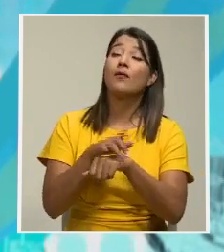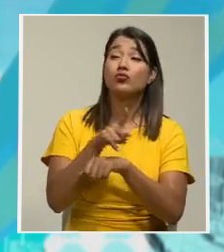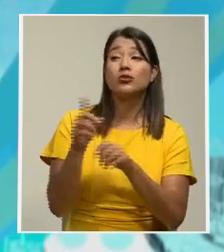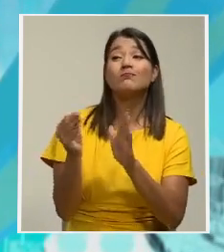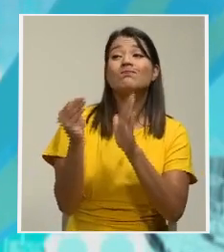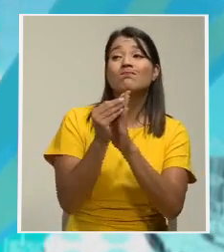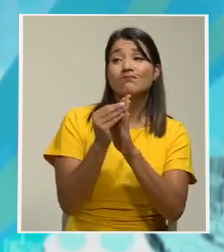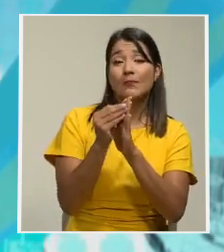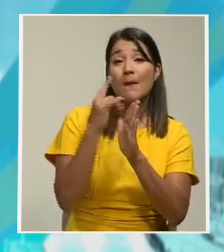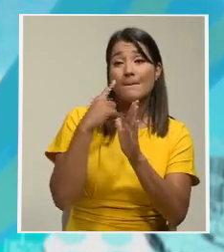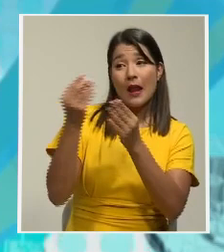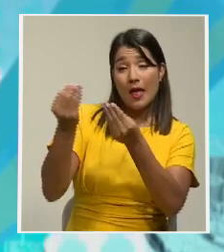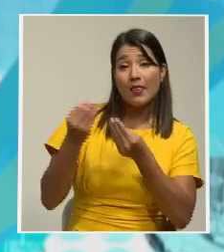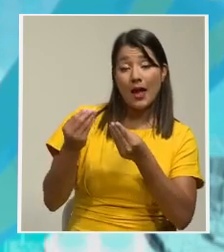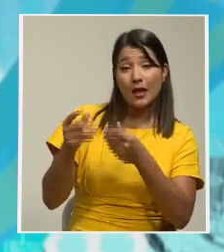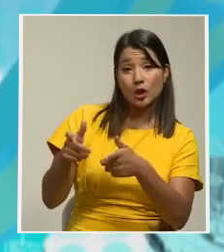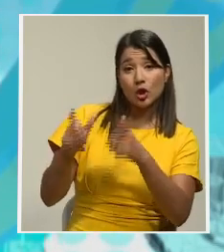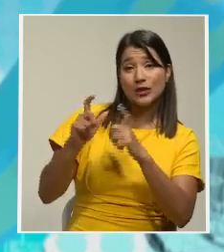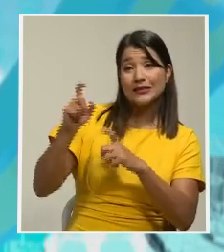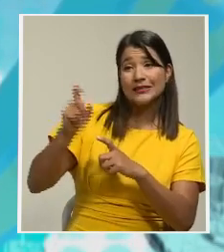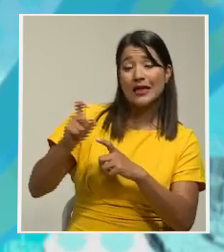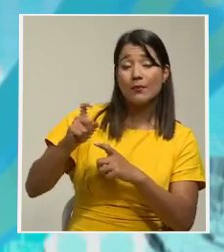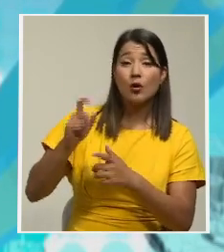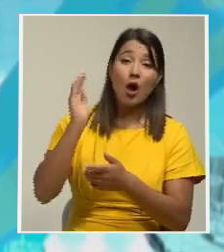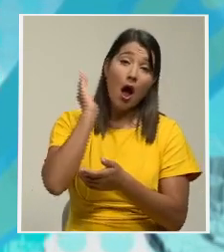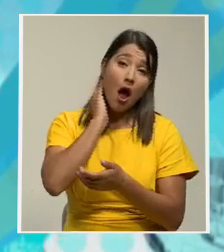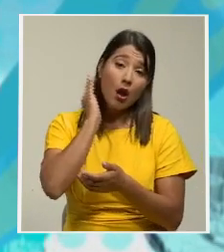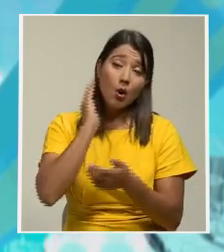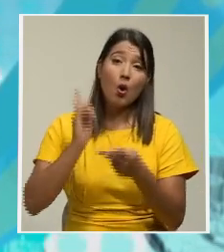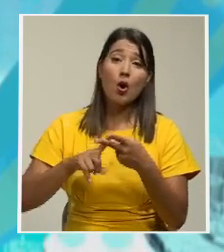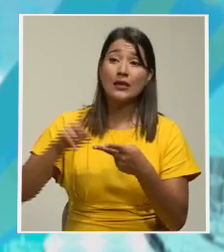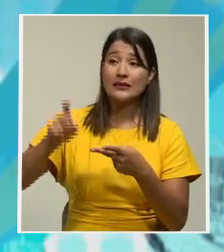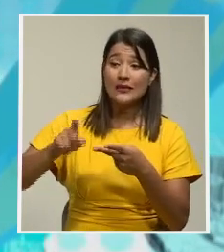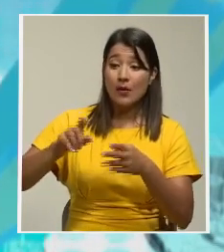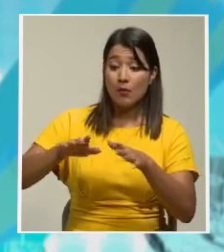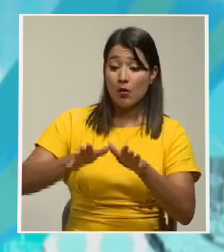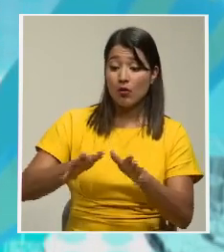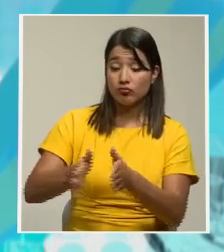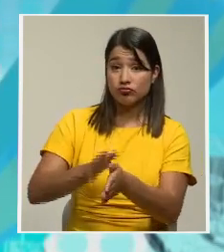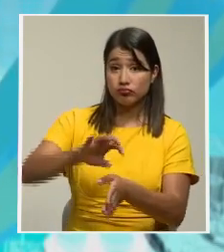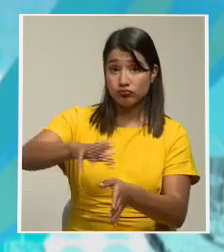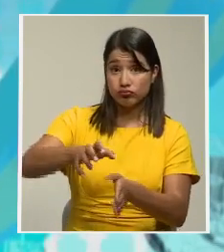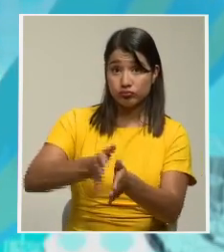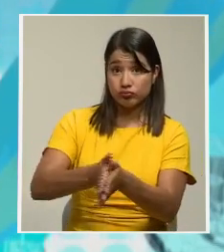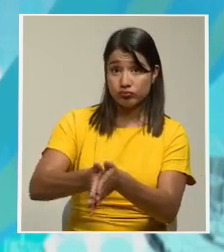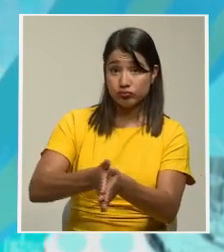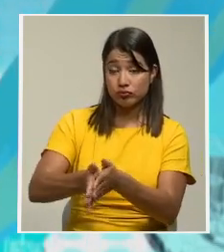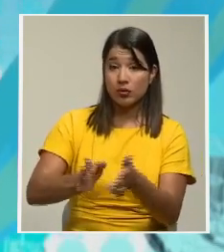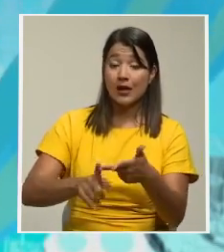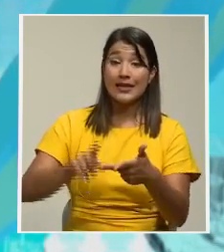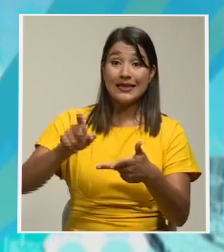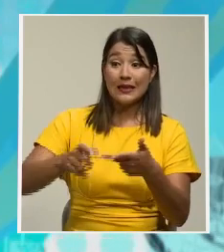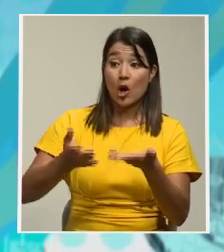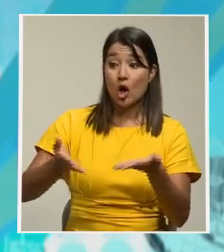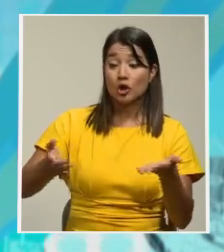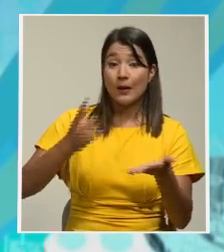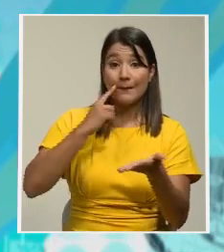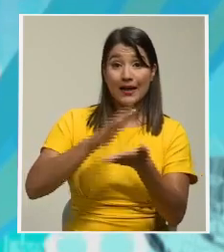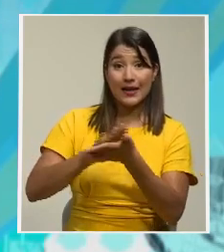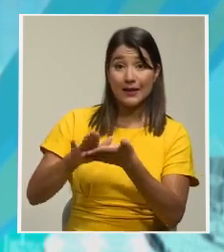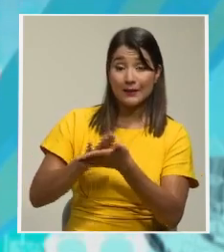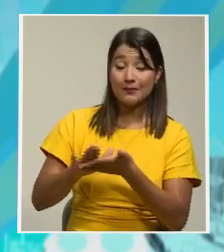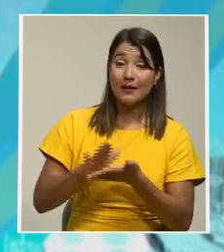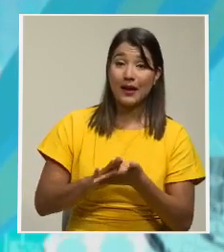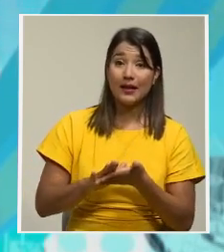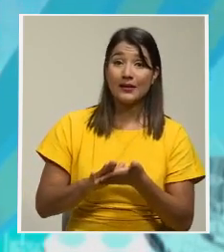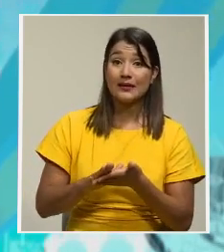en lista. Necesitamos alcohol en gel, necesitamos lavamanos, necesitamos utensilios de limpieza,